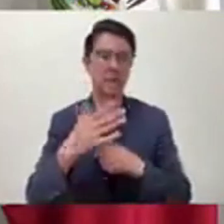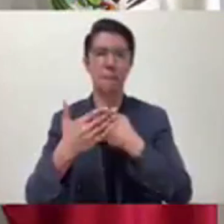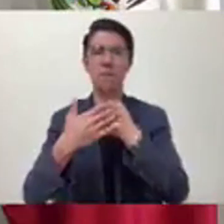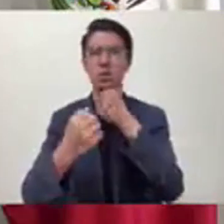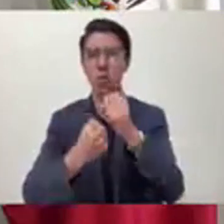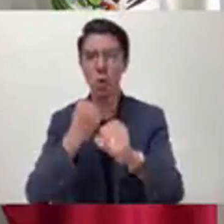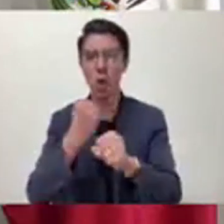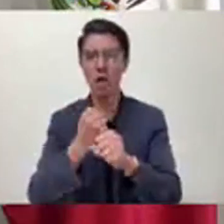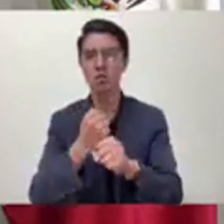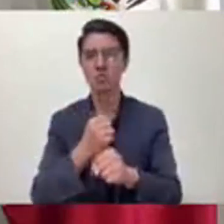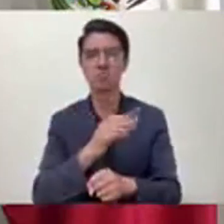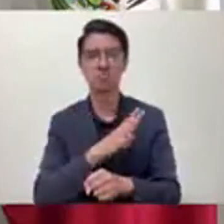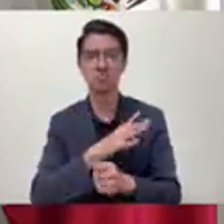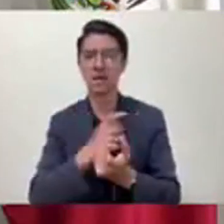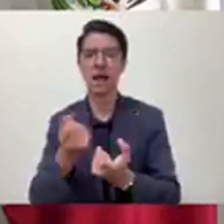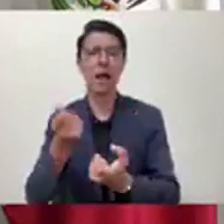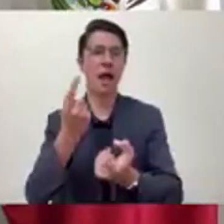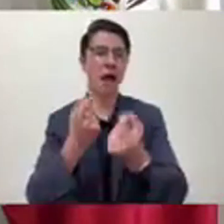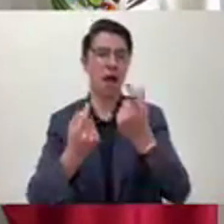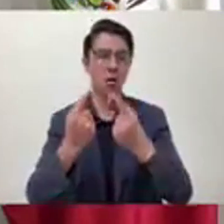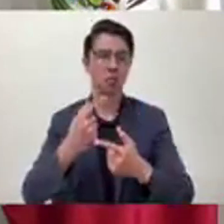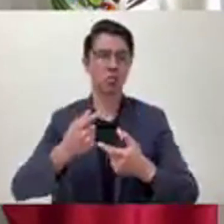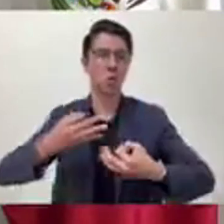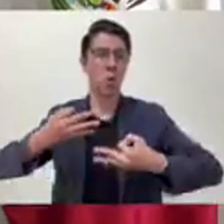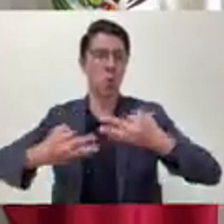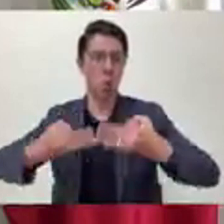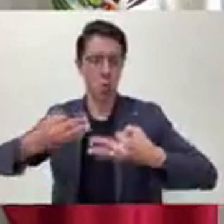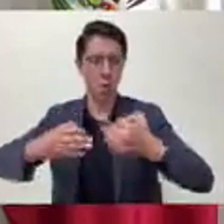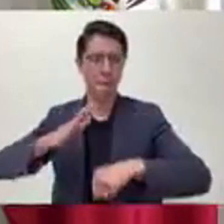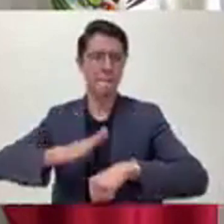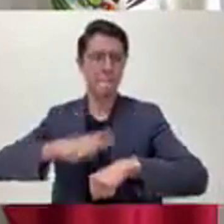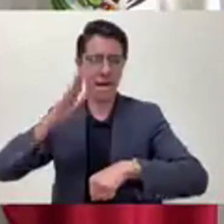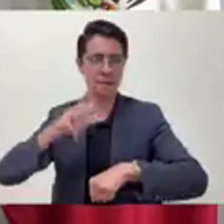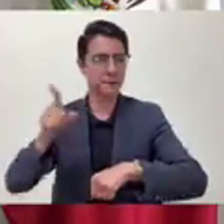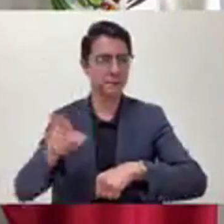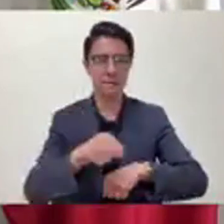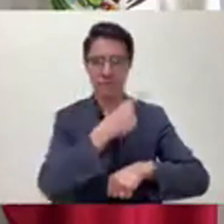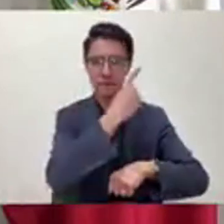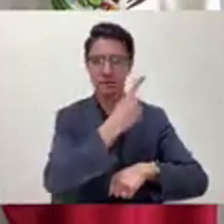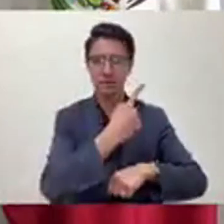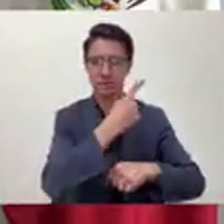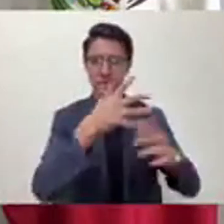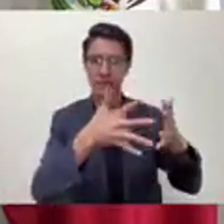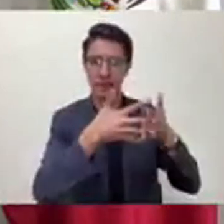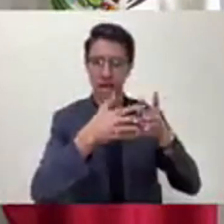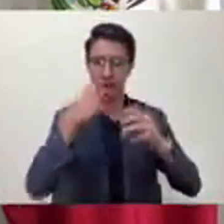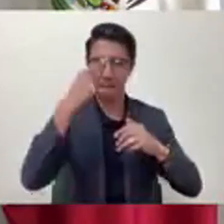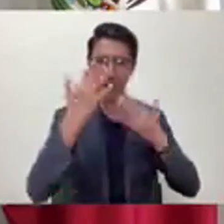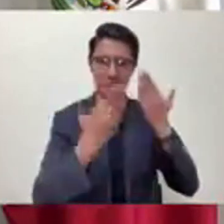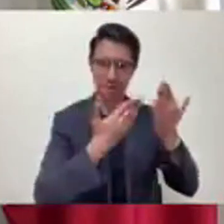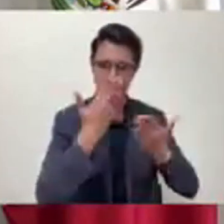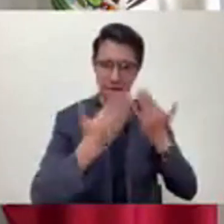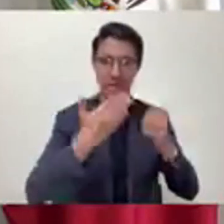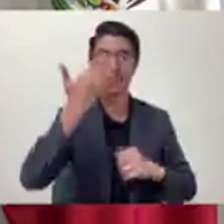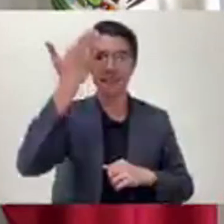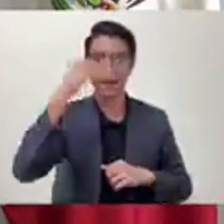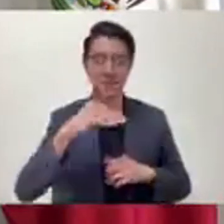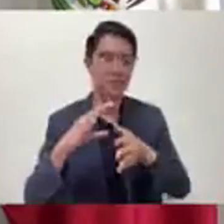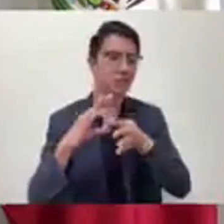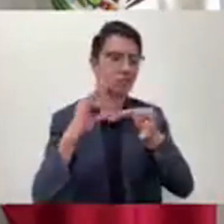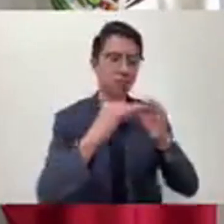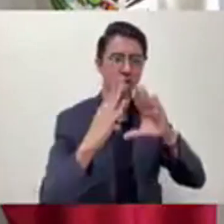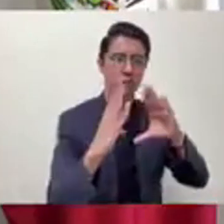platicado pero no es algo que marque en el presupuesto de una manera considerable ni que no se vaya a realizar por falta de presupuesto No